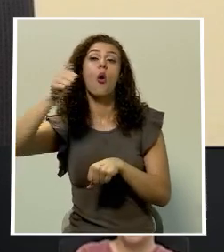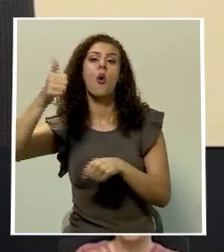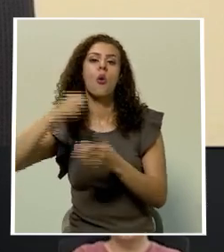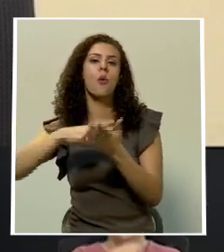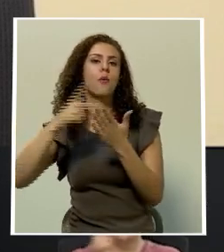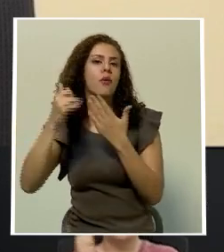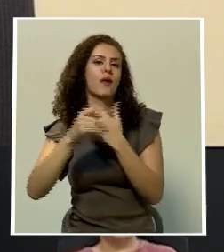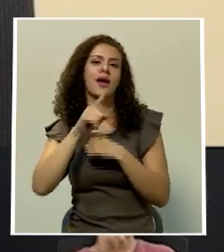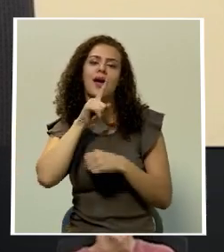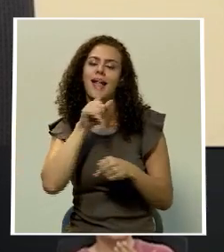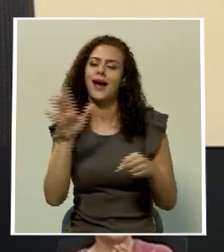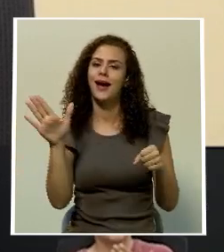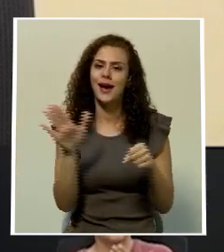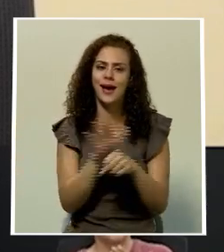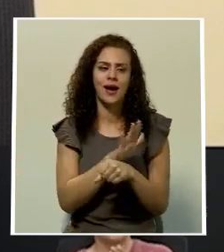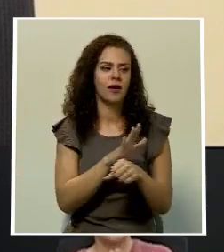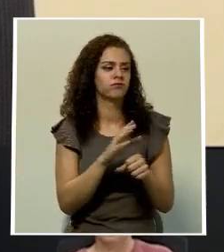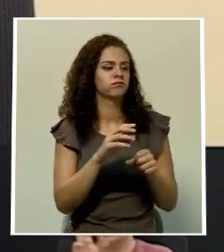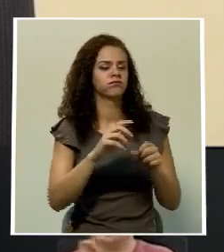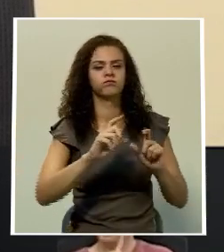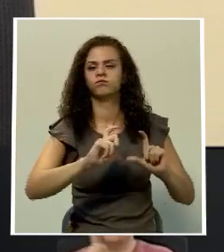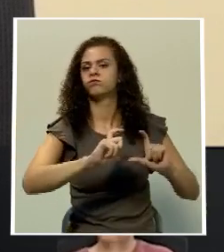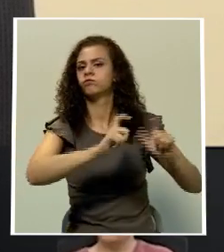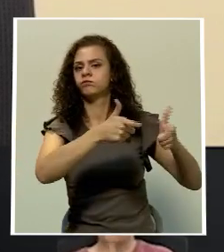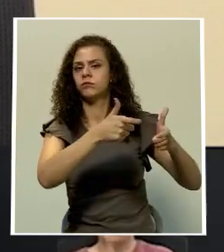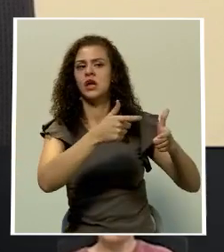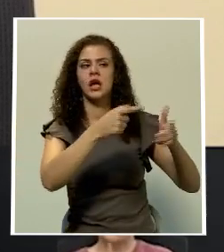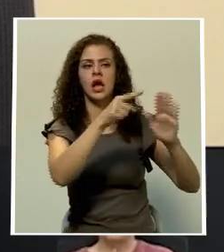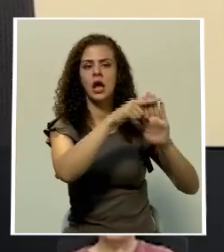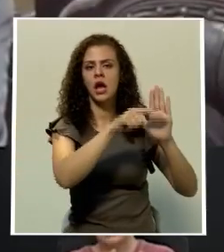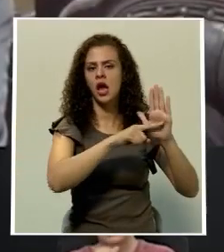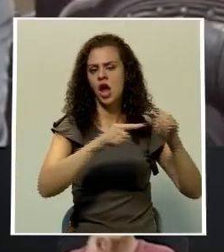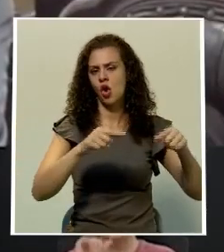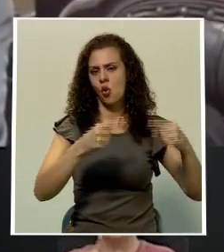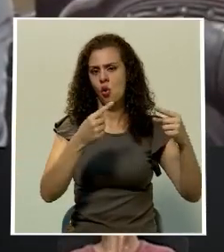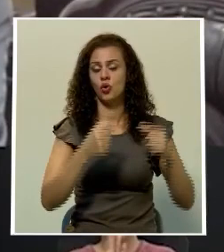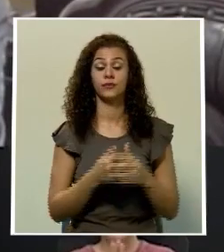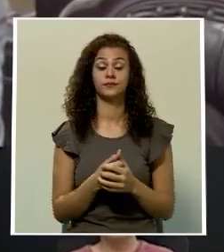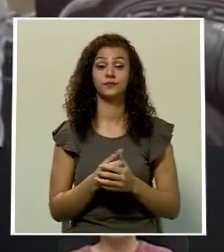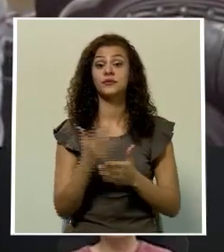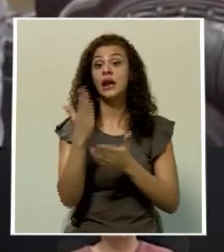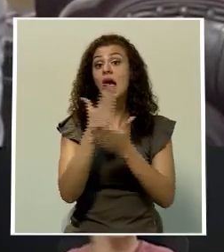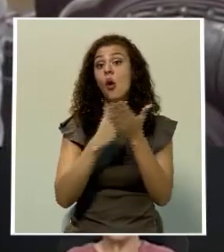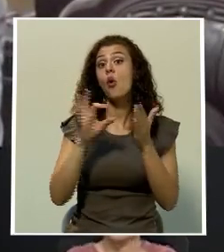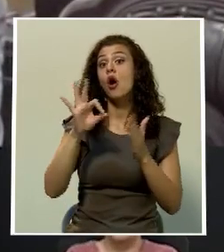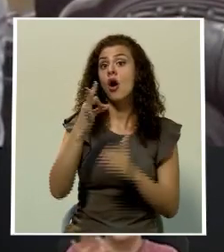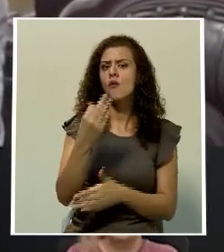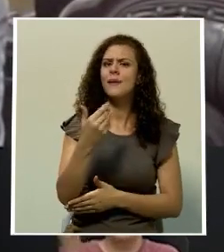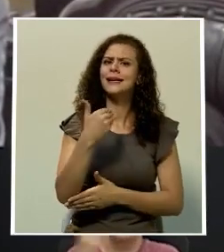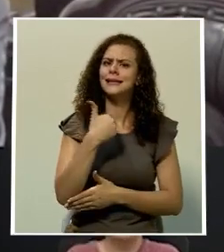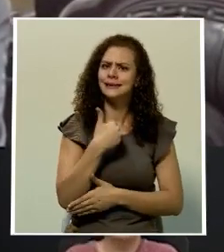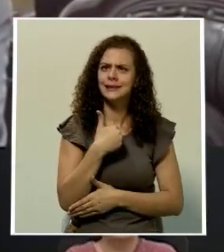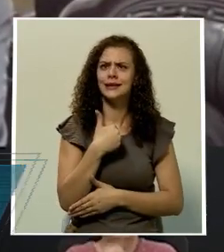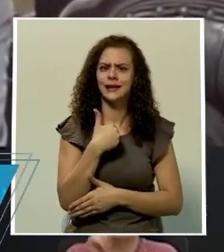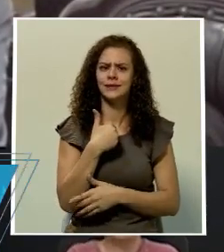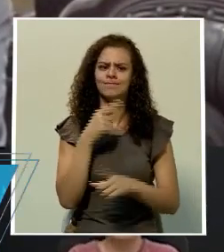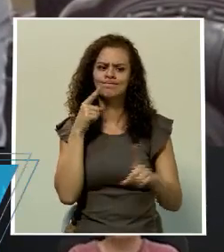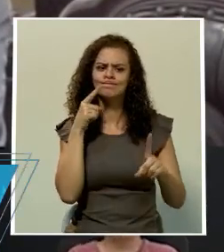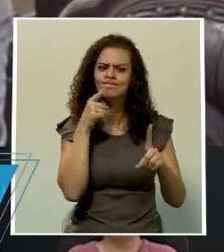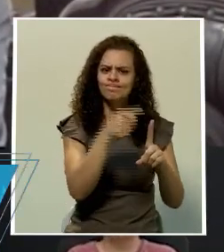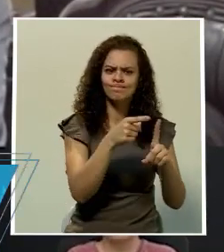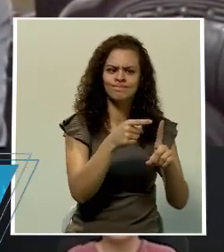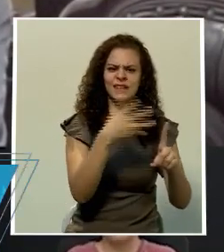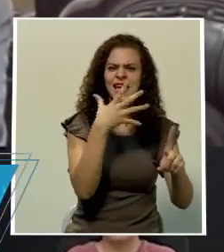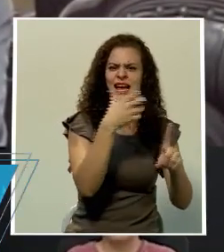es absolutamente rechazado y argumentado en contra. De alguna manera tenemos que atacar